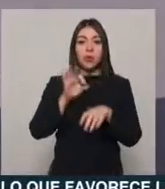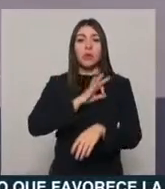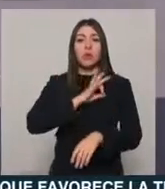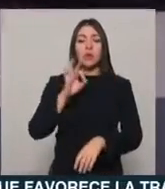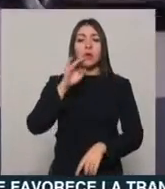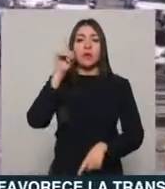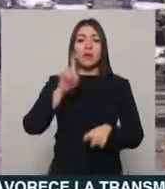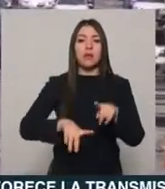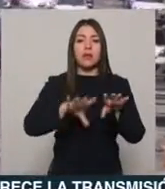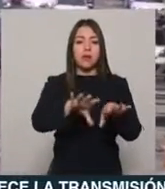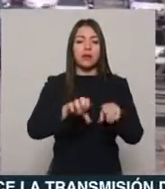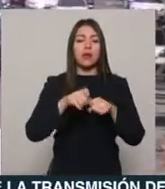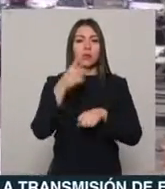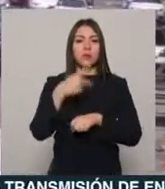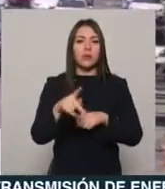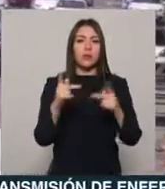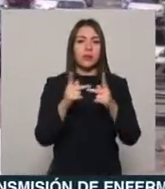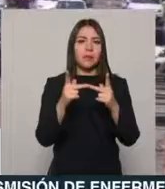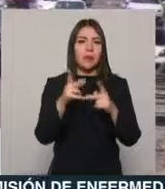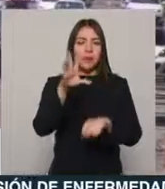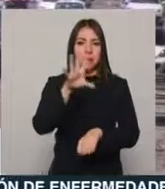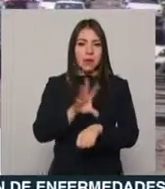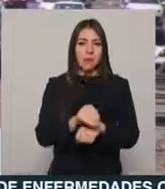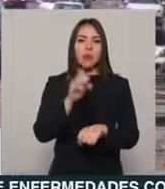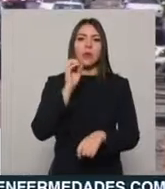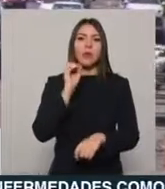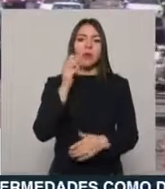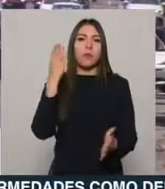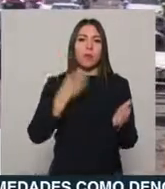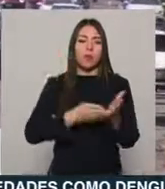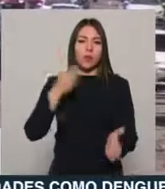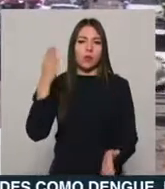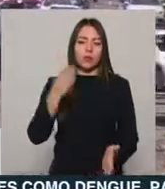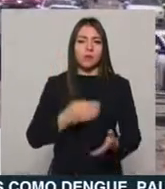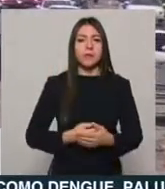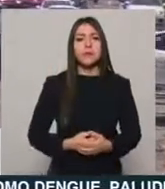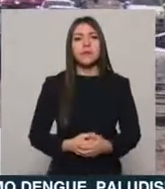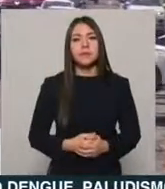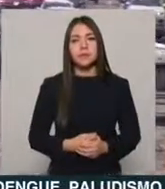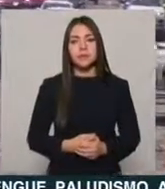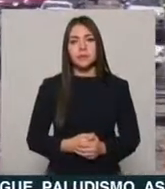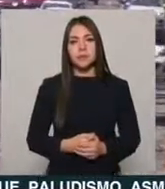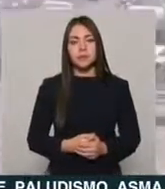el permiso. Con imágenes de Jorge Barajas, Gloria López, 21 Noticias.